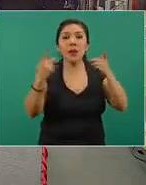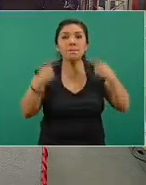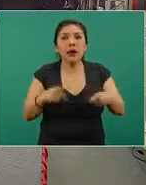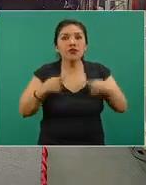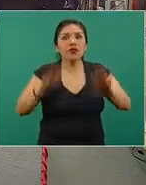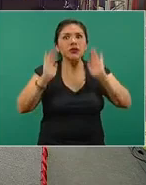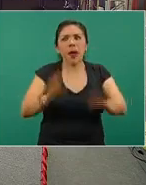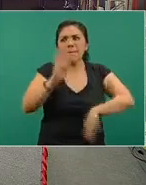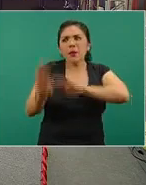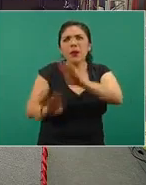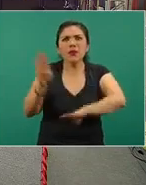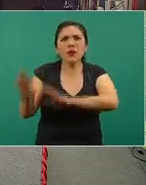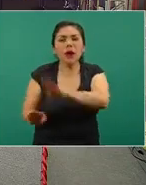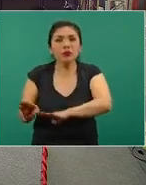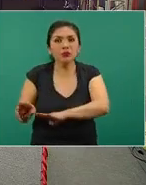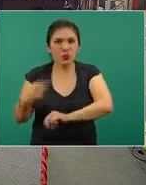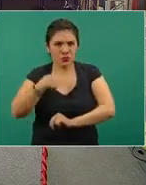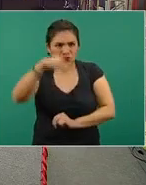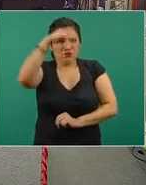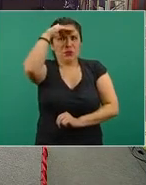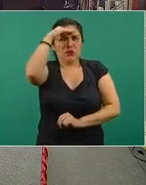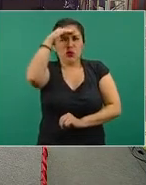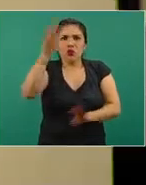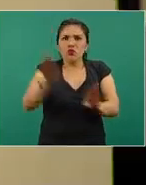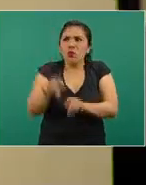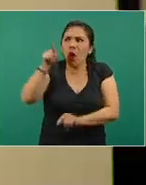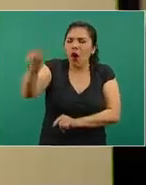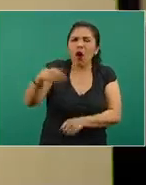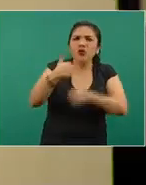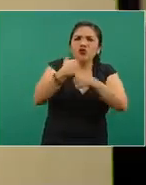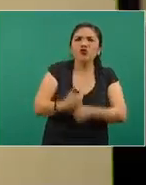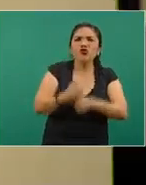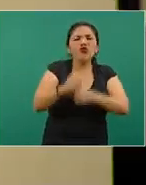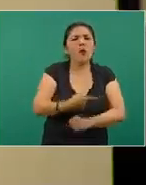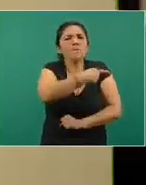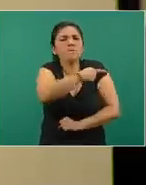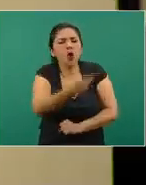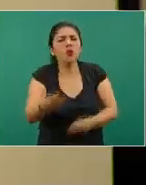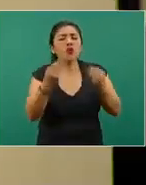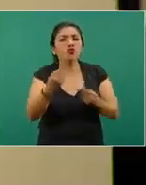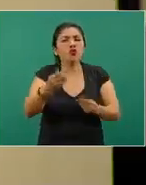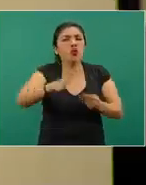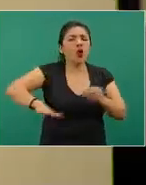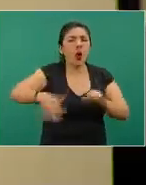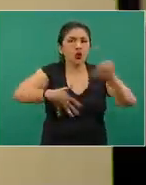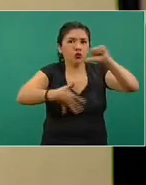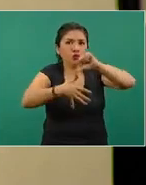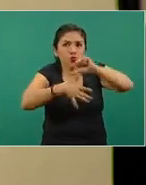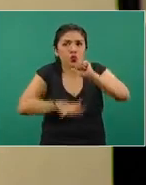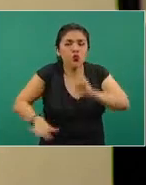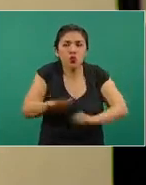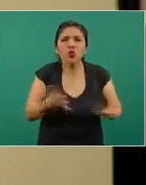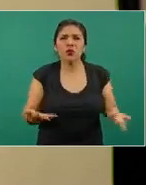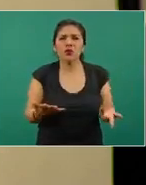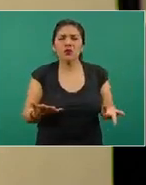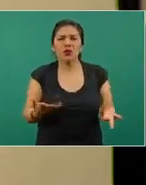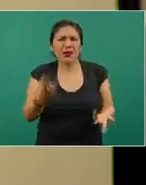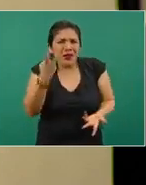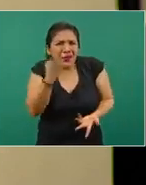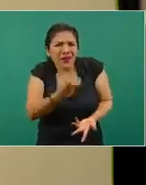han fallecido. Pienso la situación de pobreza que hay en muchos lugares de América del Sur. ¿Y qué